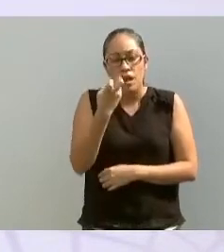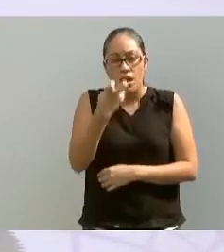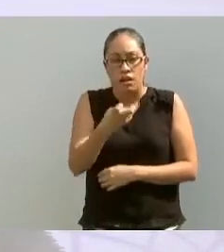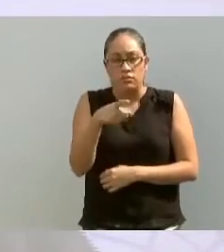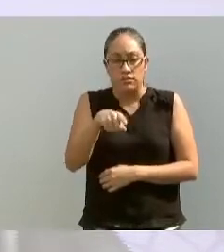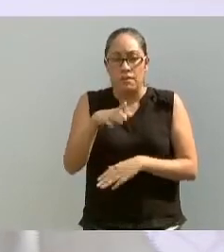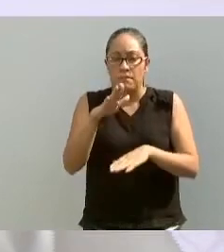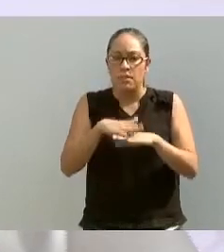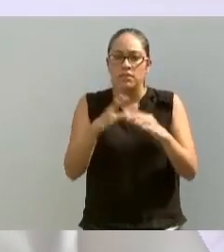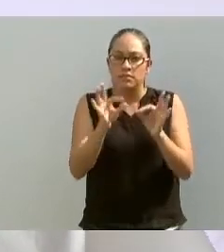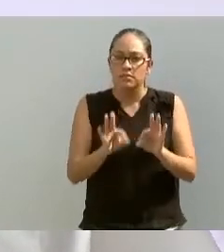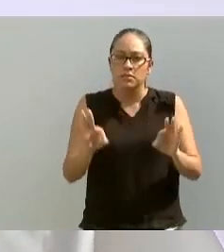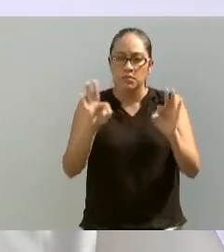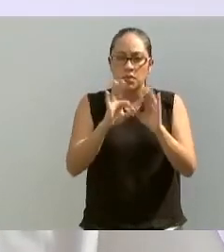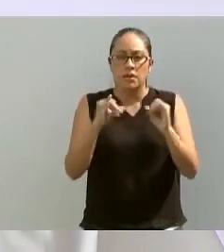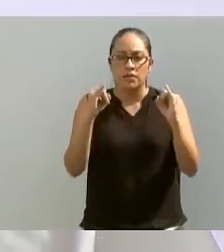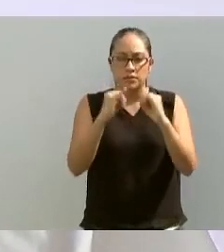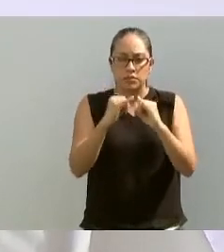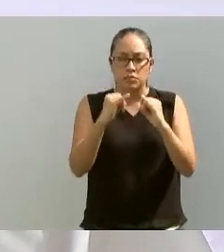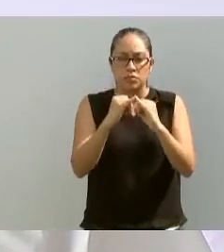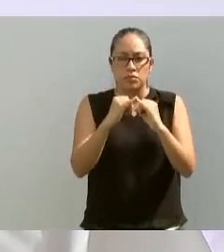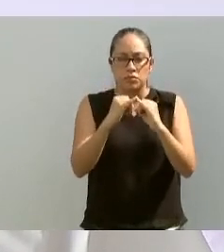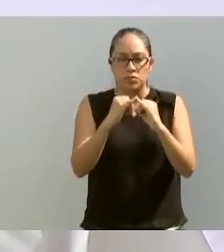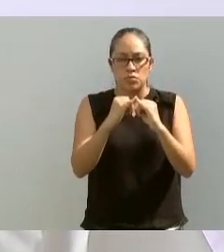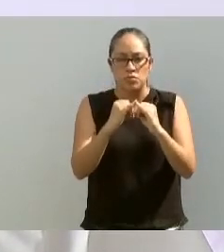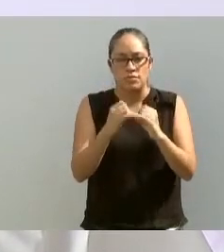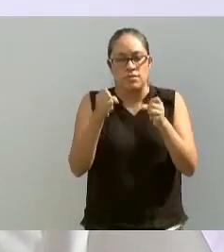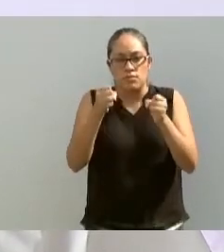institución de seguridad social.